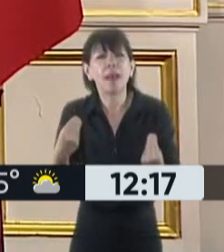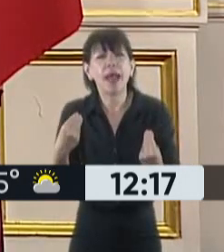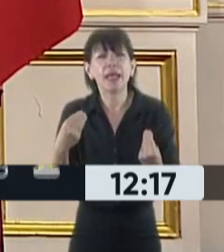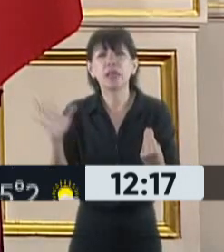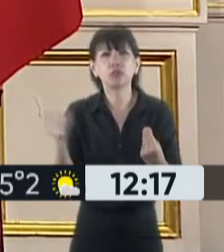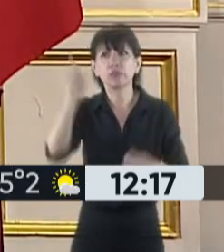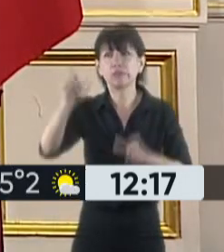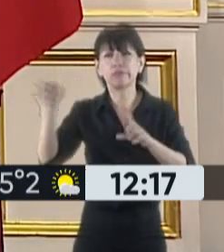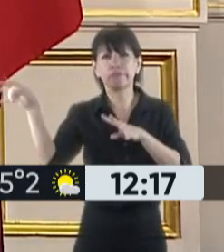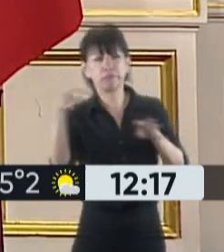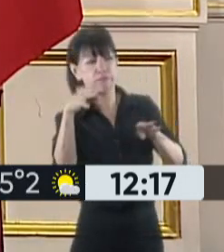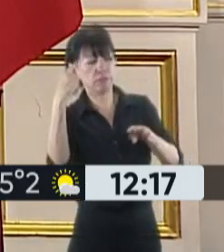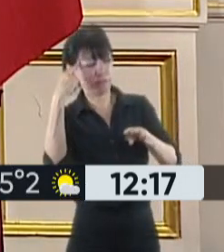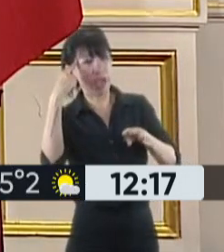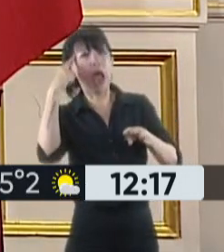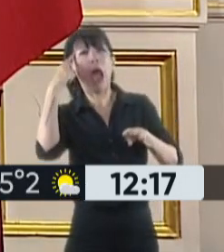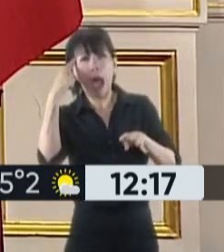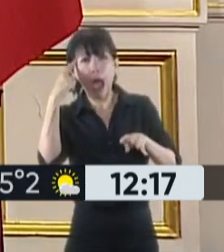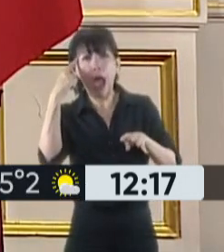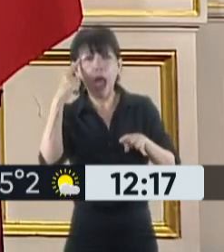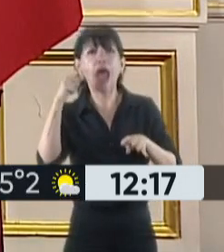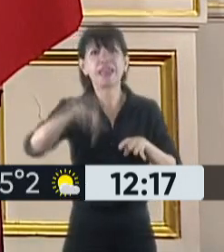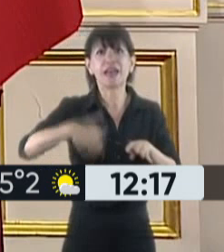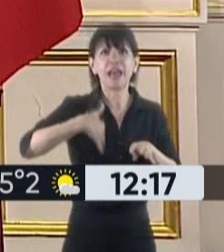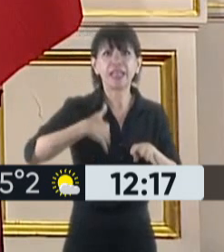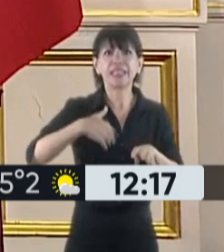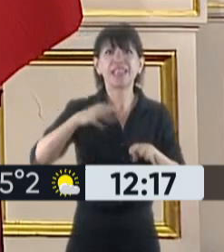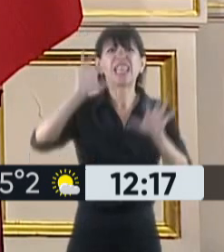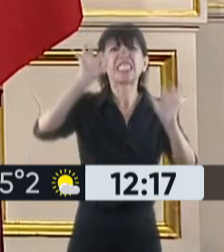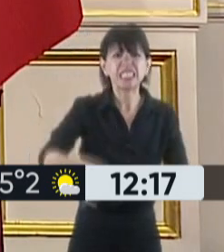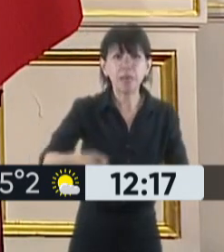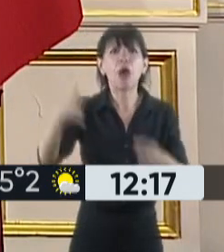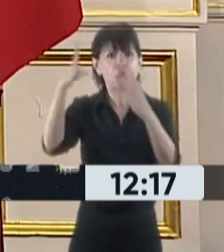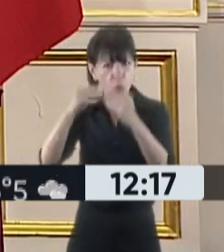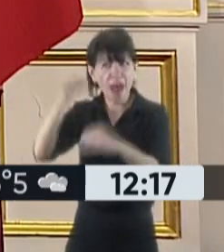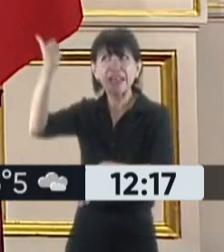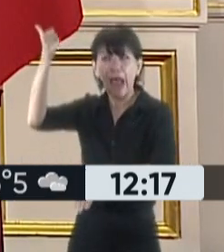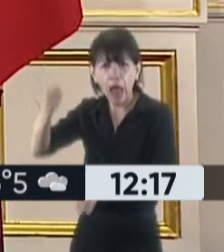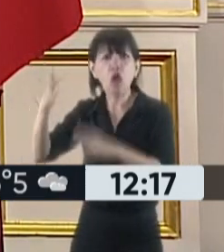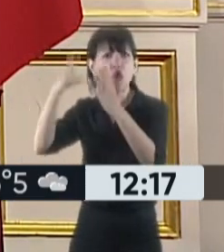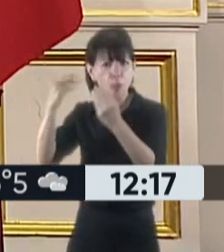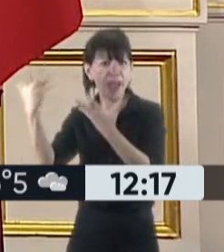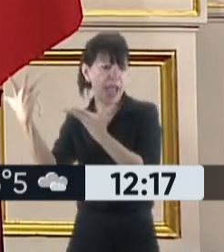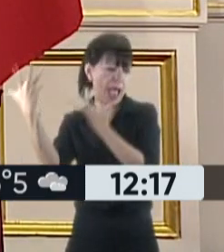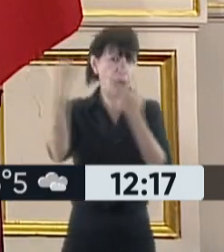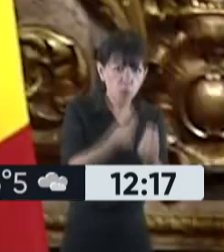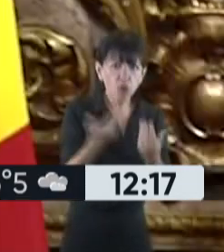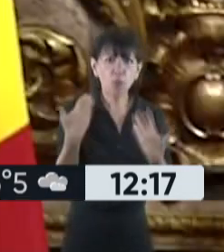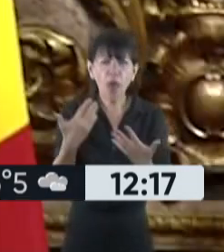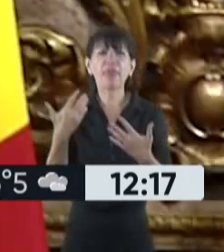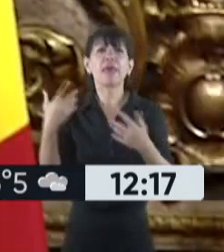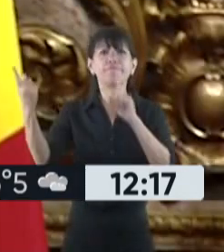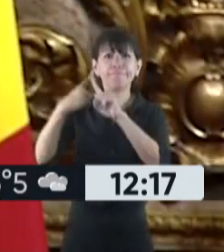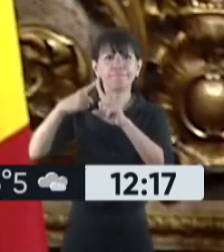con nuestros amigos para decirles que Rumanía existe, está presente y quiere profundizar estas relaciones y nos